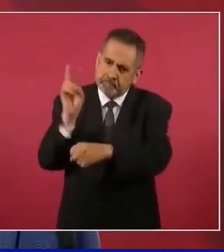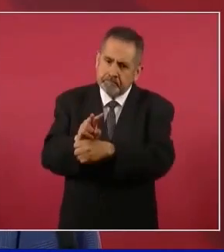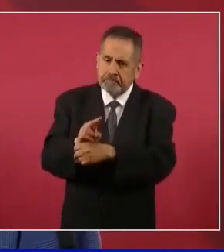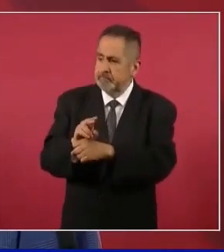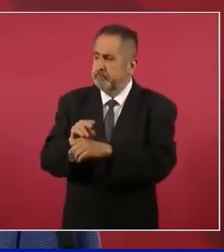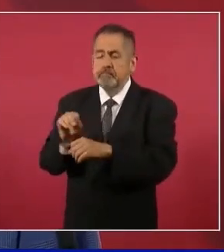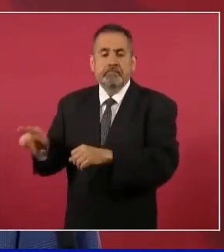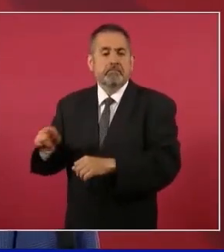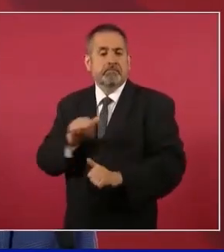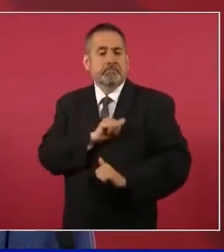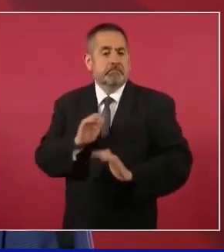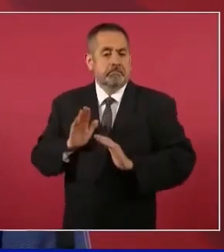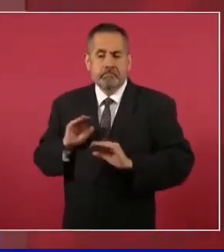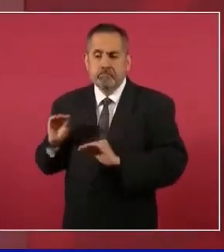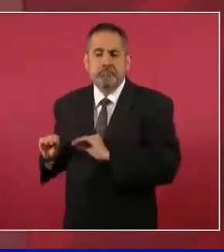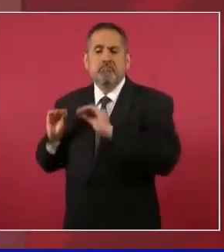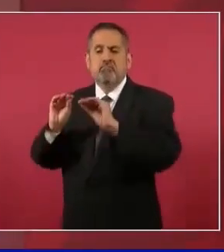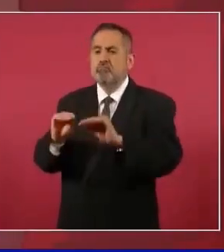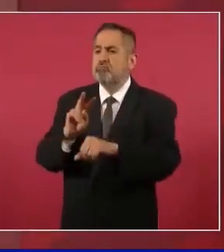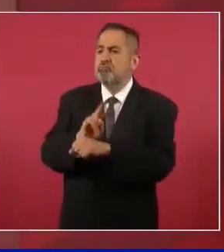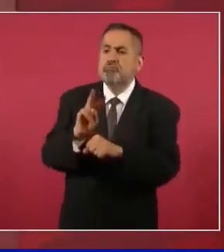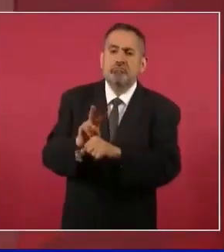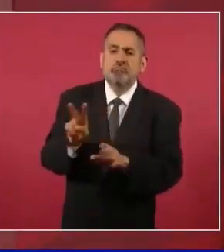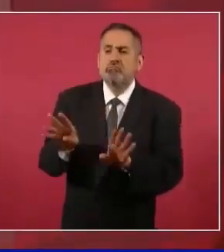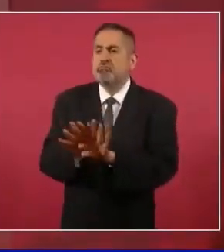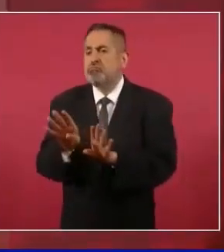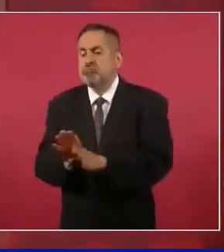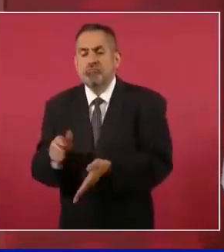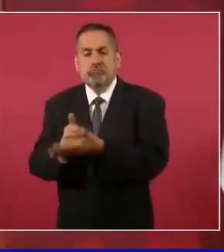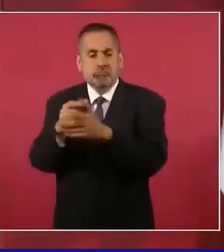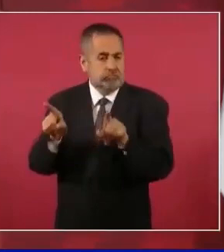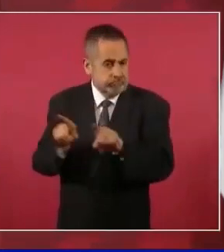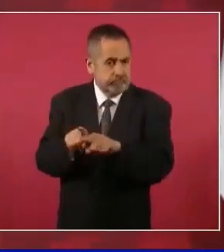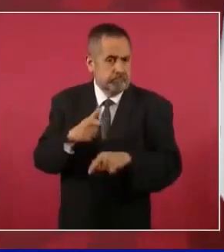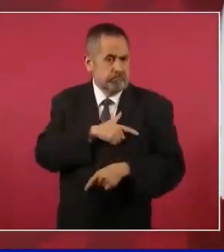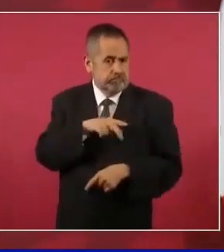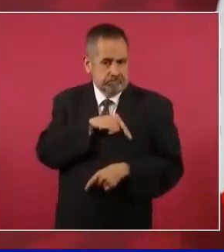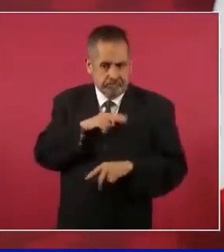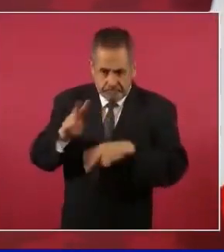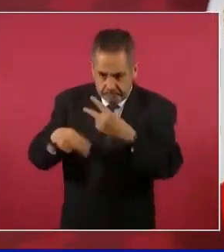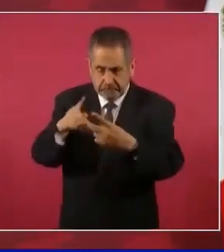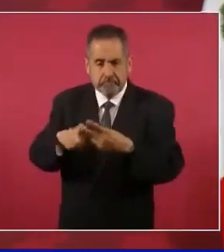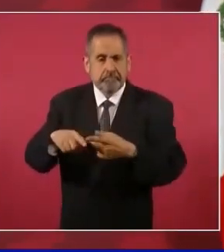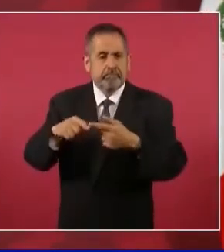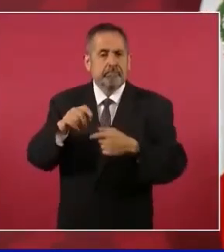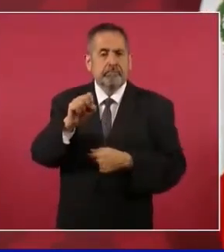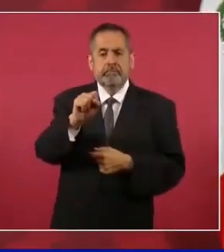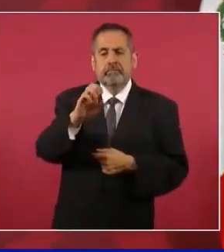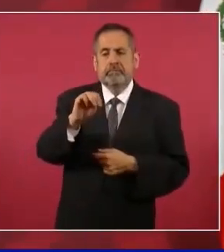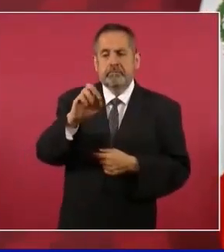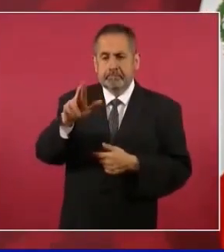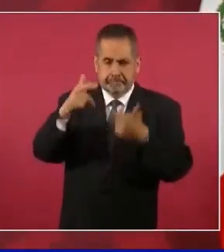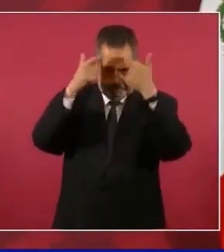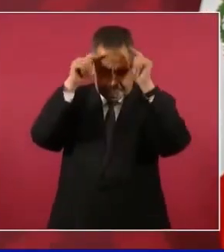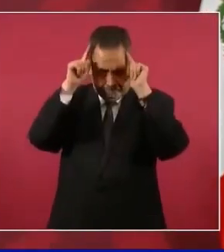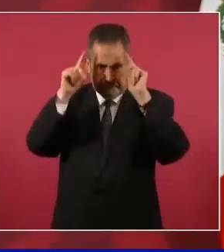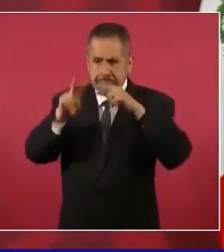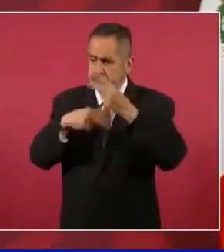que esté el ejército y que esté la Guardia Nacional y que esté Marina,